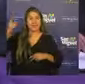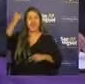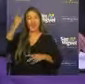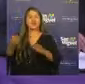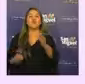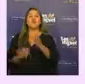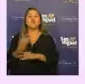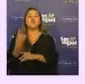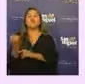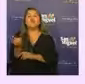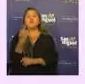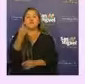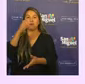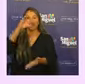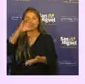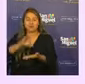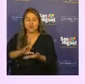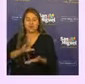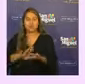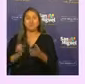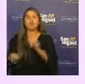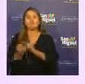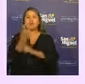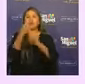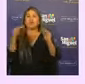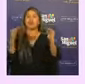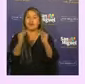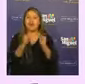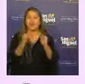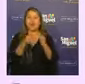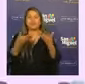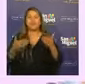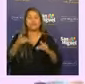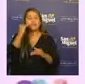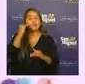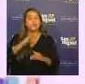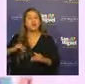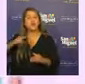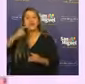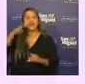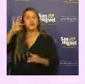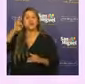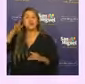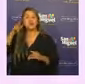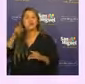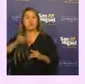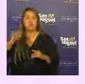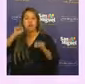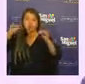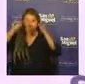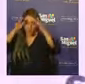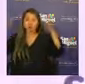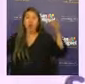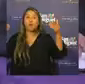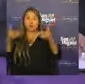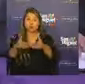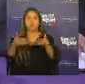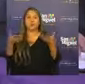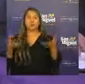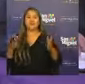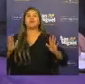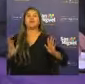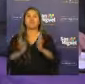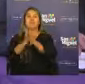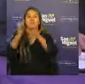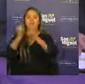el primer centro, la primera casa para niñas, niños, adolescentes con trastorno de espectro autista. San Miguel